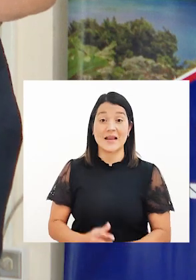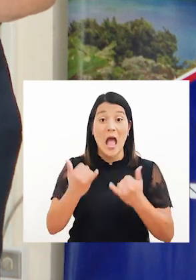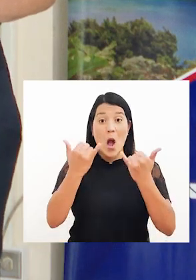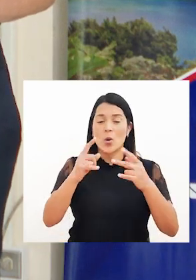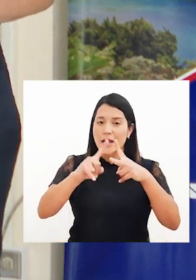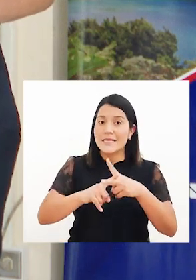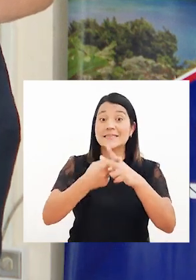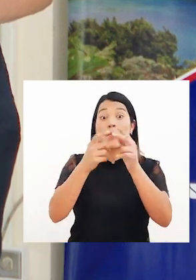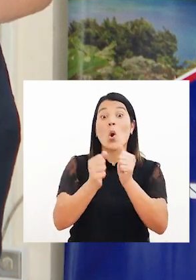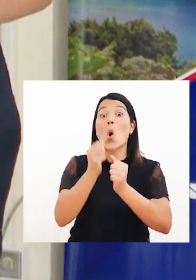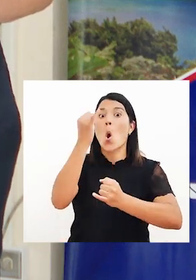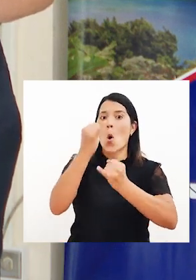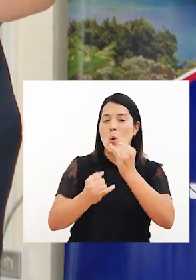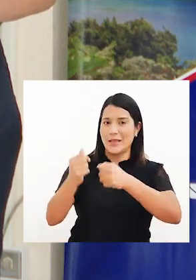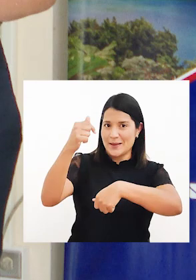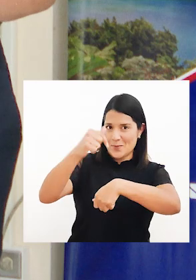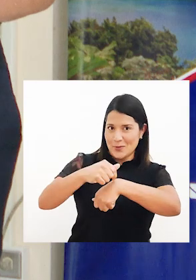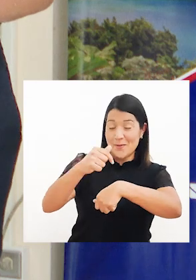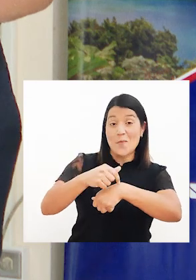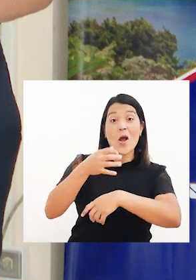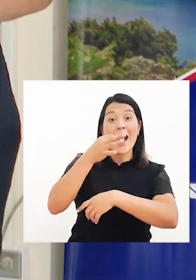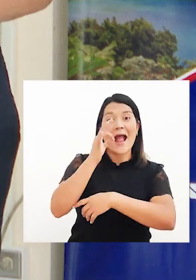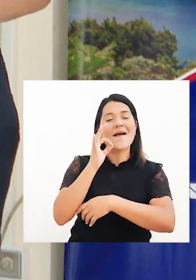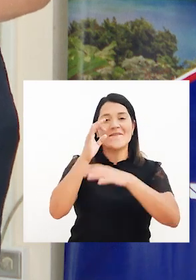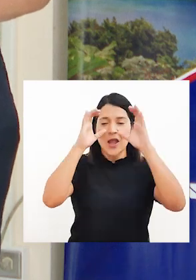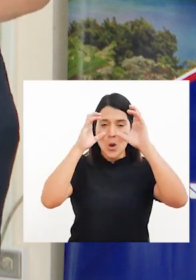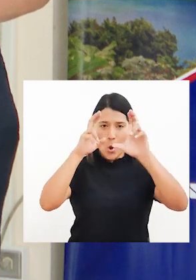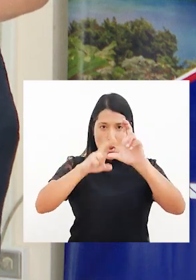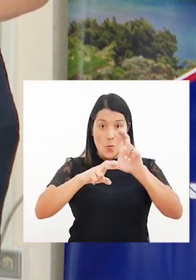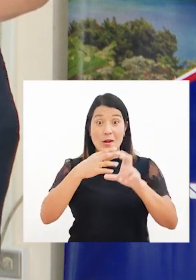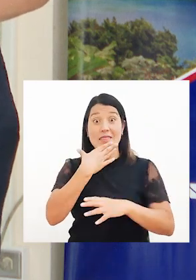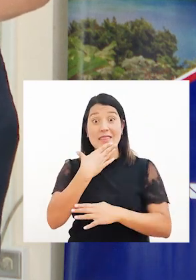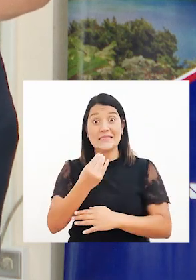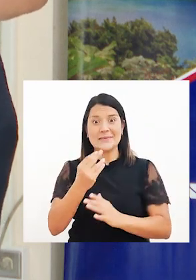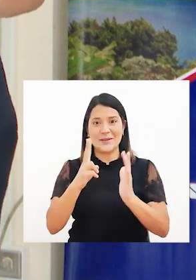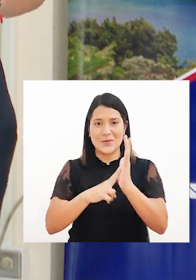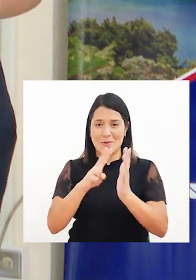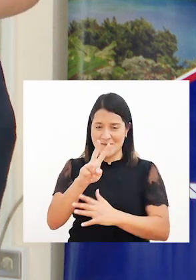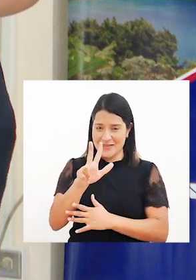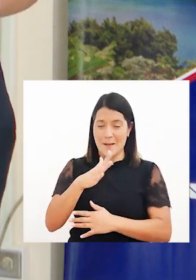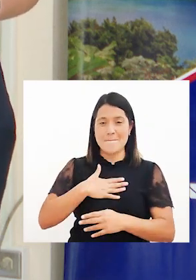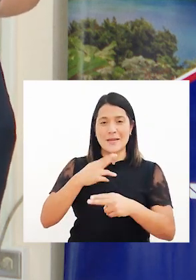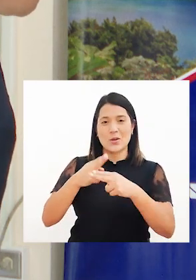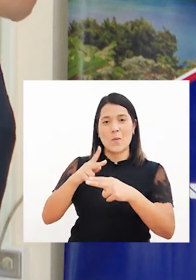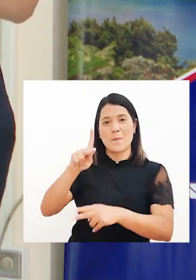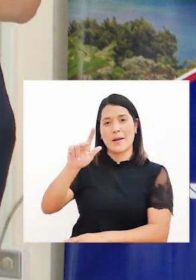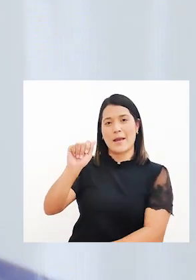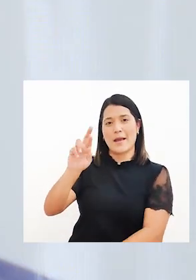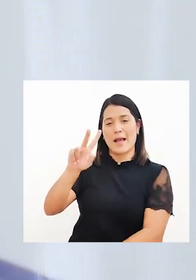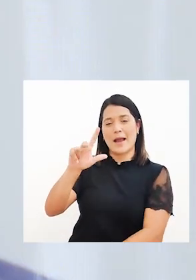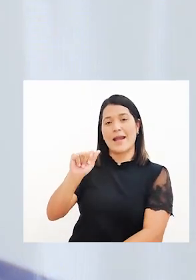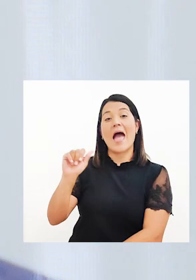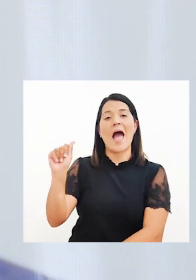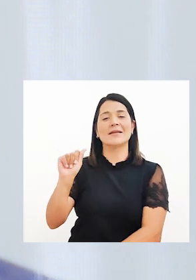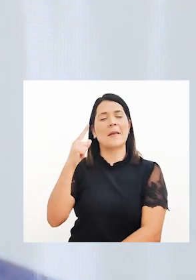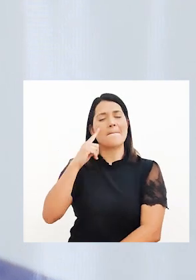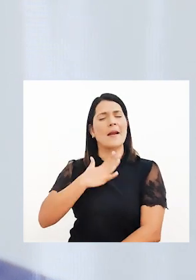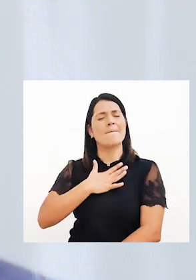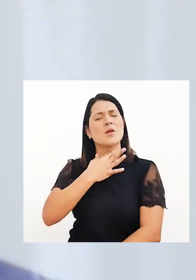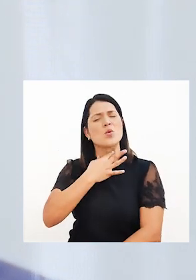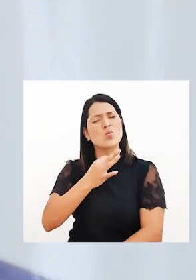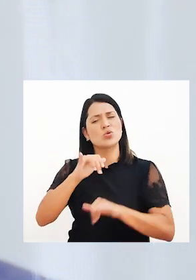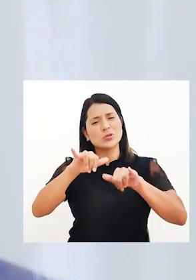Iniciamos con esta última temporada de Café Colipro, diciembre 2023. Soy Carla Arce y ha sido un placer estar con